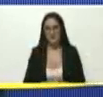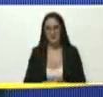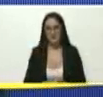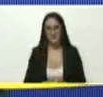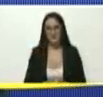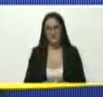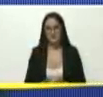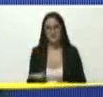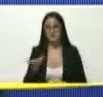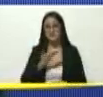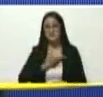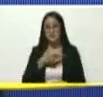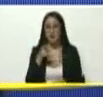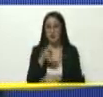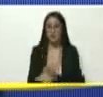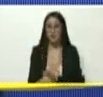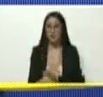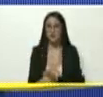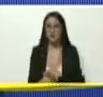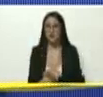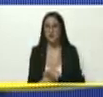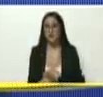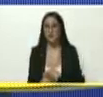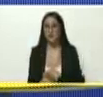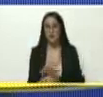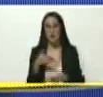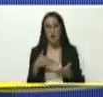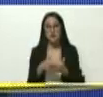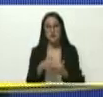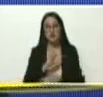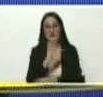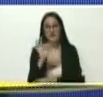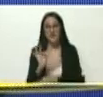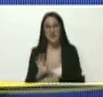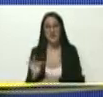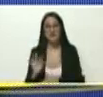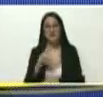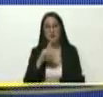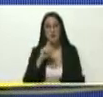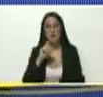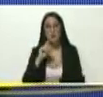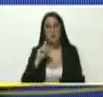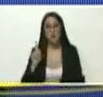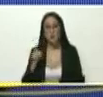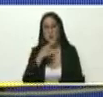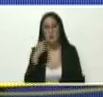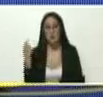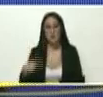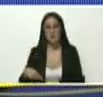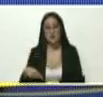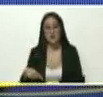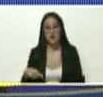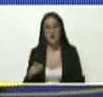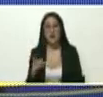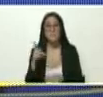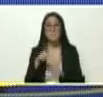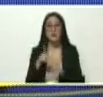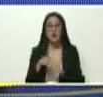Las sanciones impuestas contra la Federación Rusa al petróleo y al gas